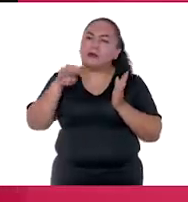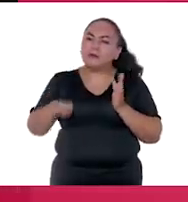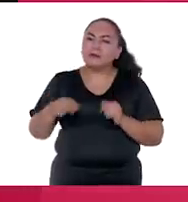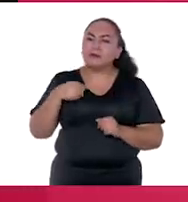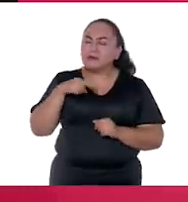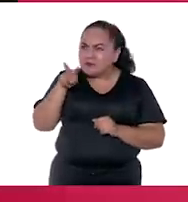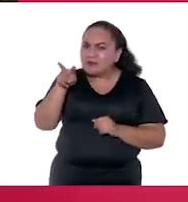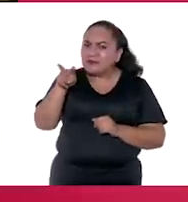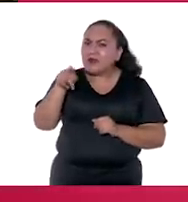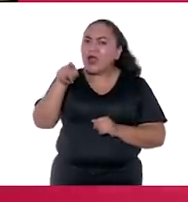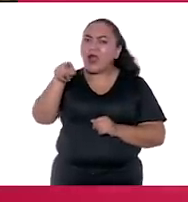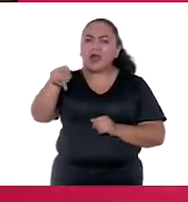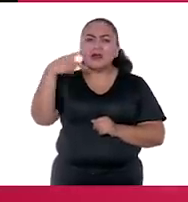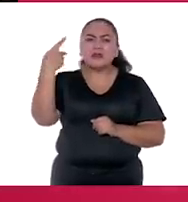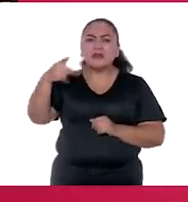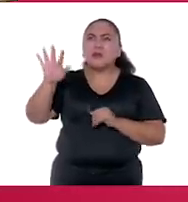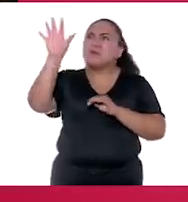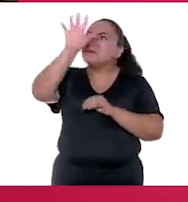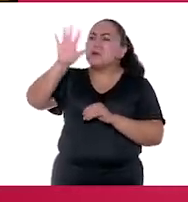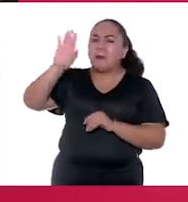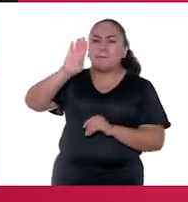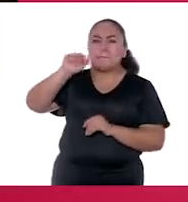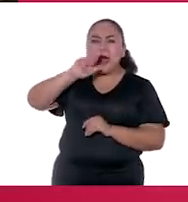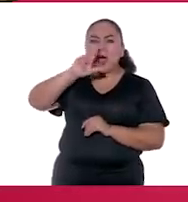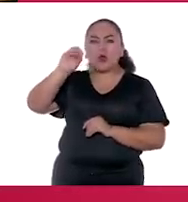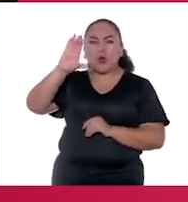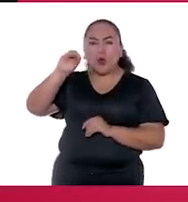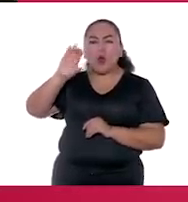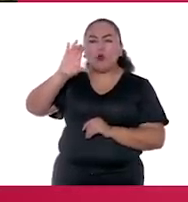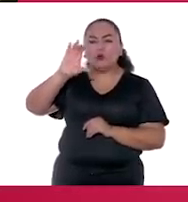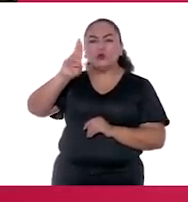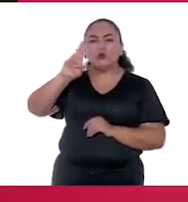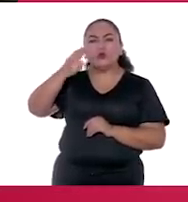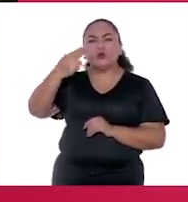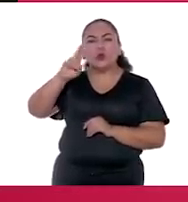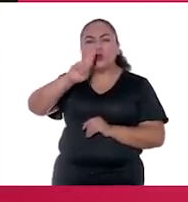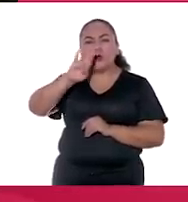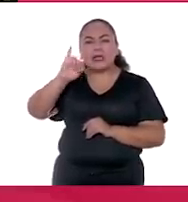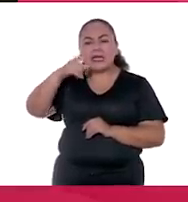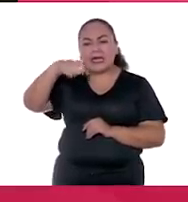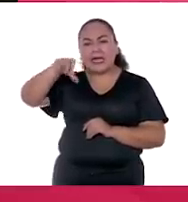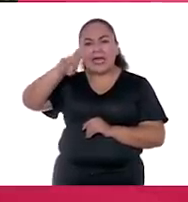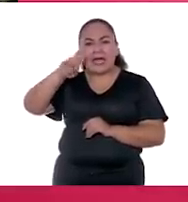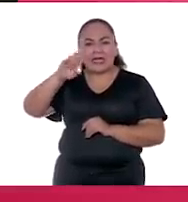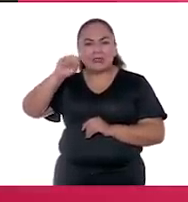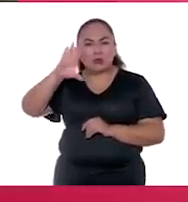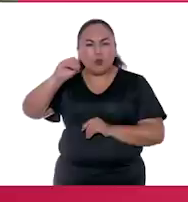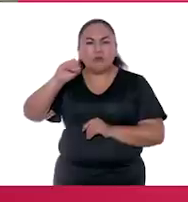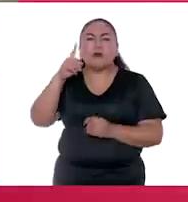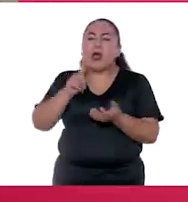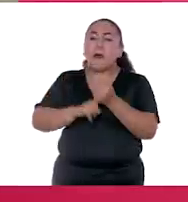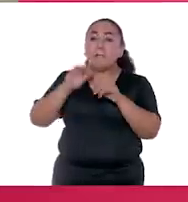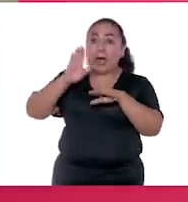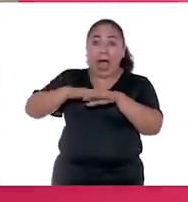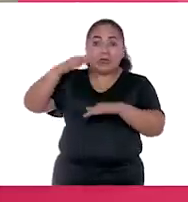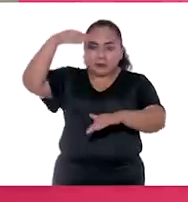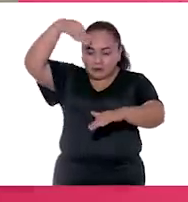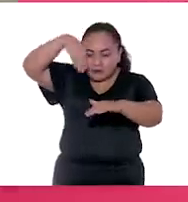una combinación del barroco, el churrigueresco y algo del neoclásico, sobre todo en la bóveda.